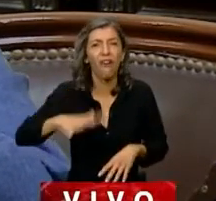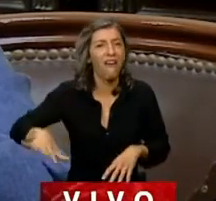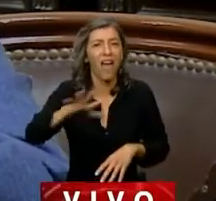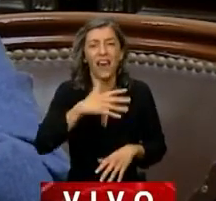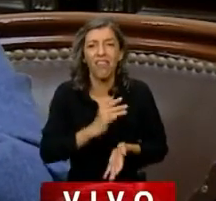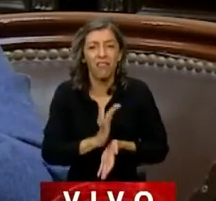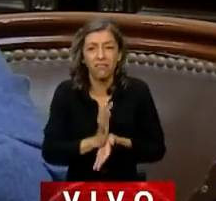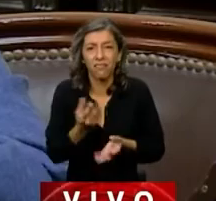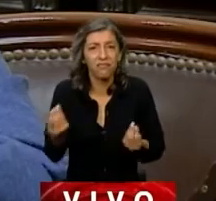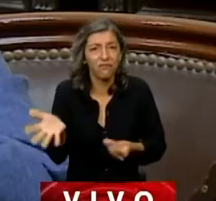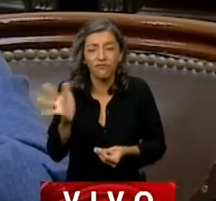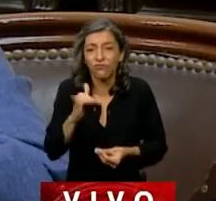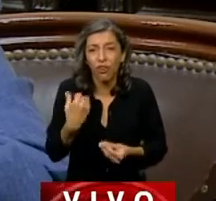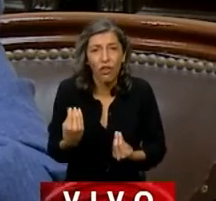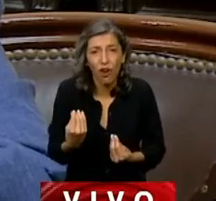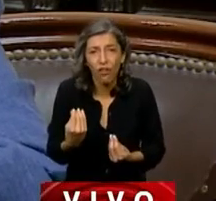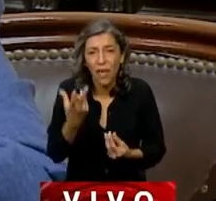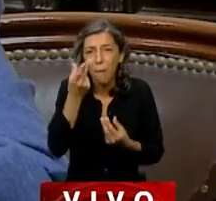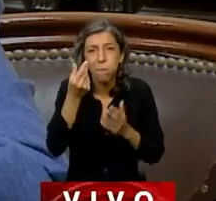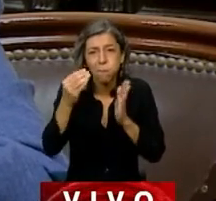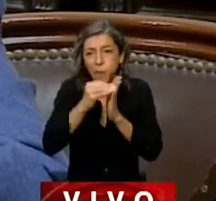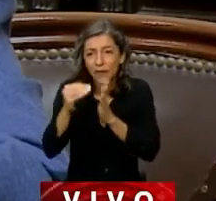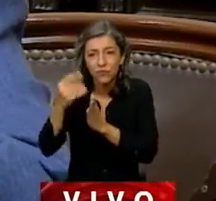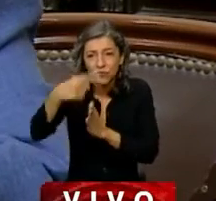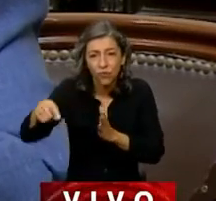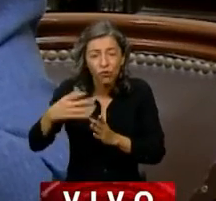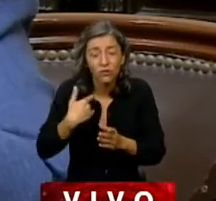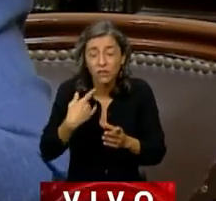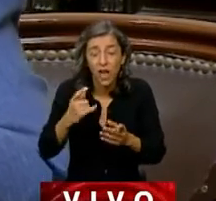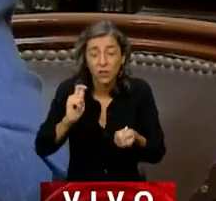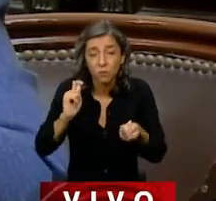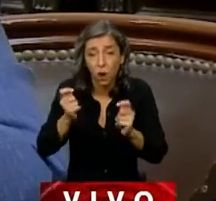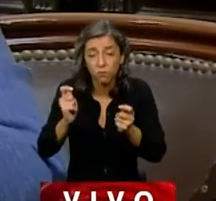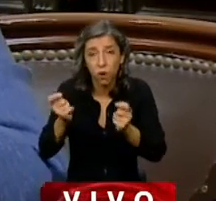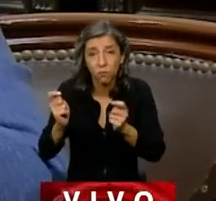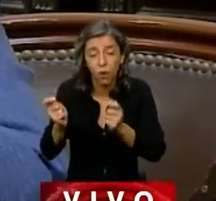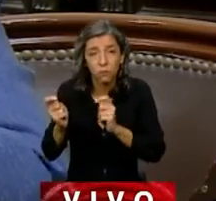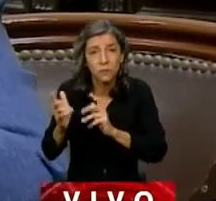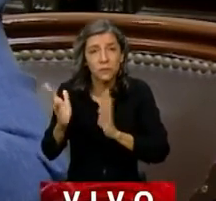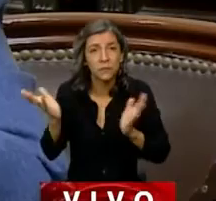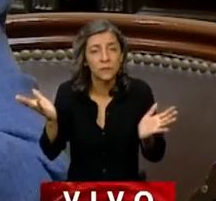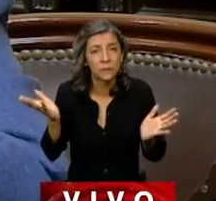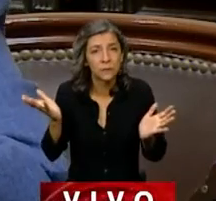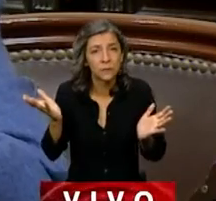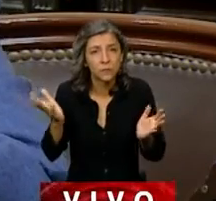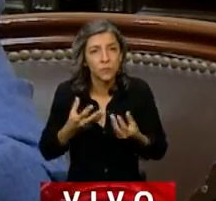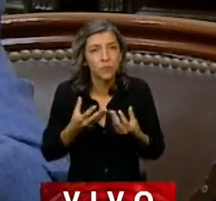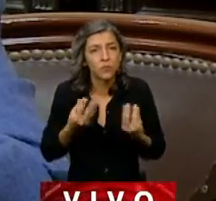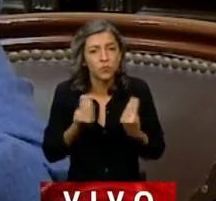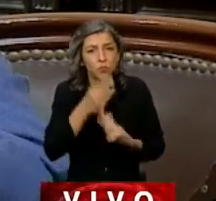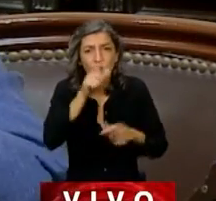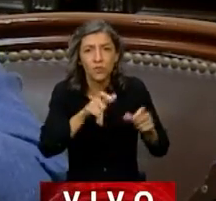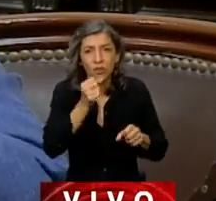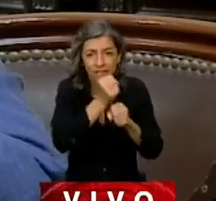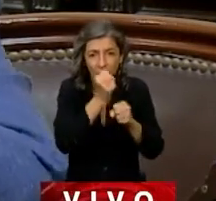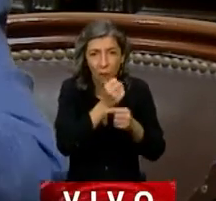de precios diaria, diaria. Es una realidad donde el empleo es el empleo informal en la